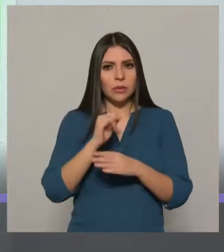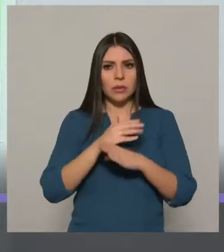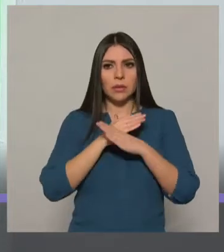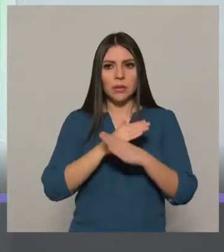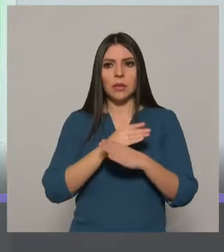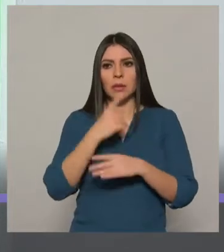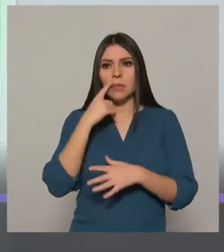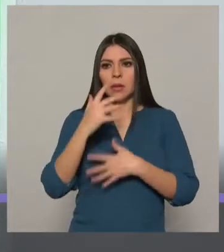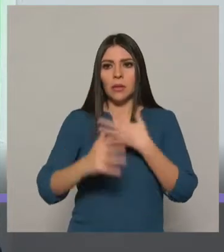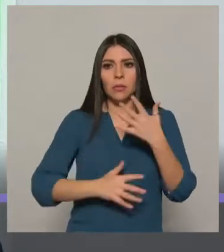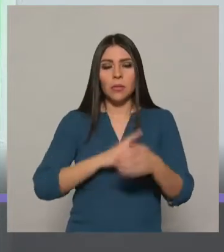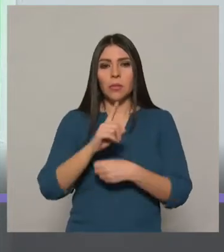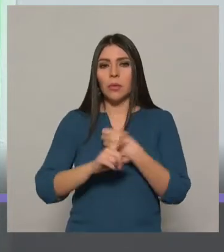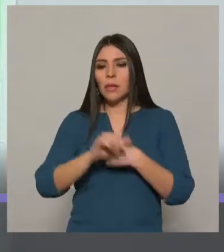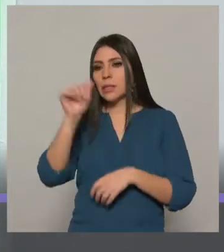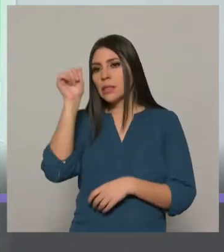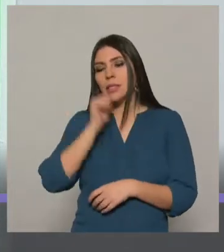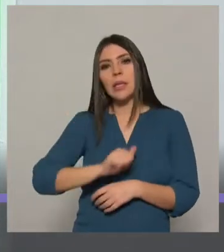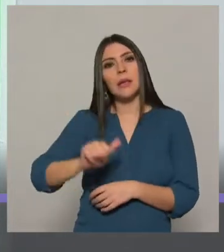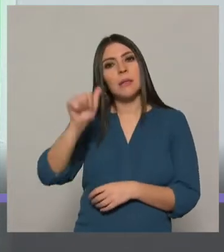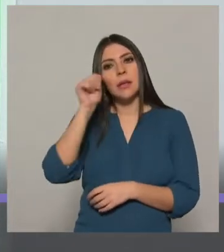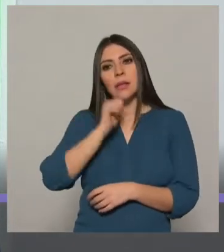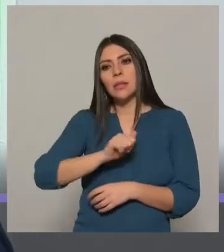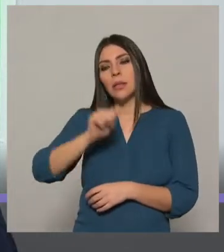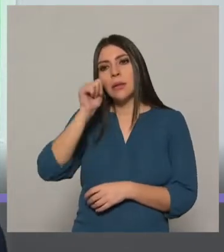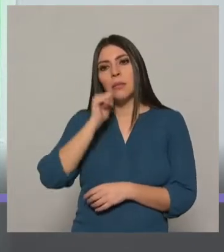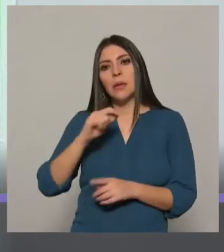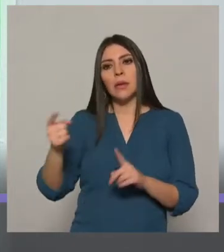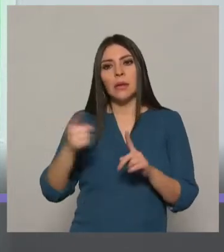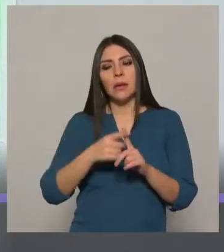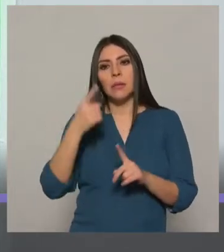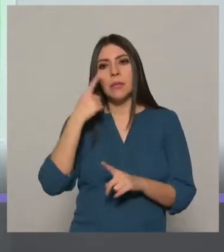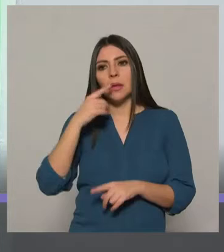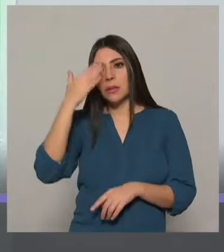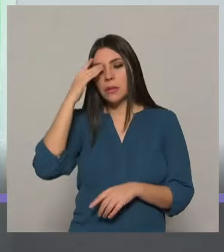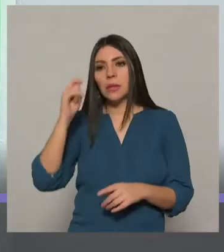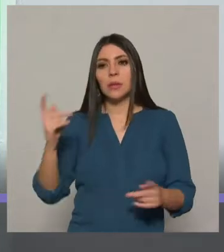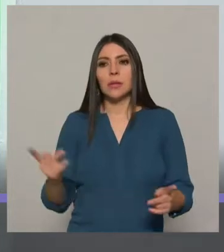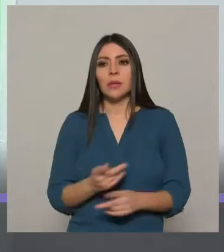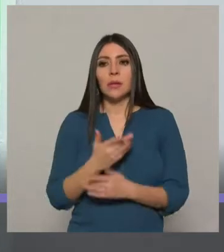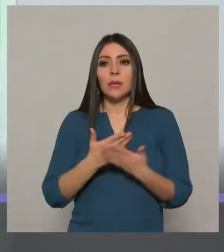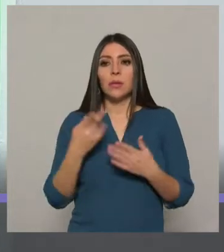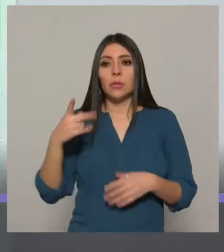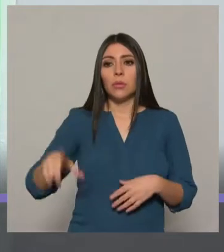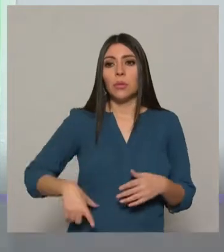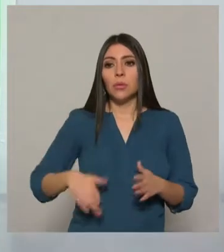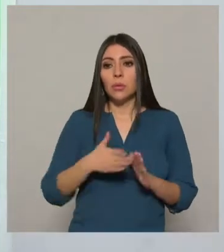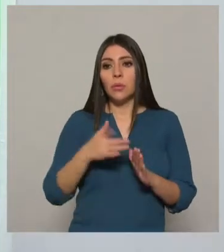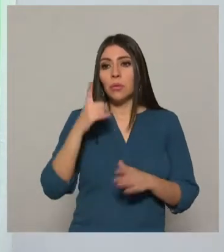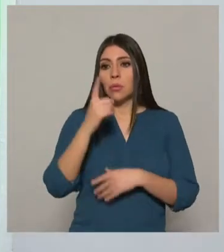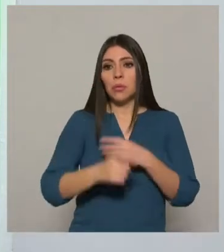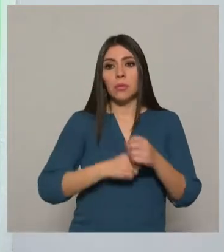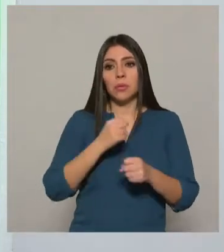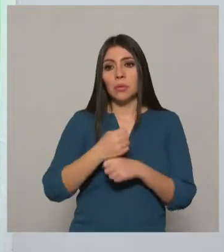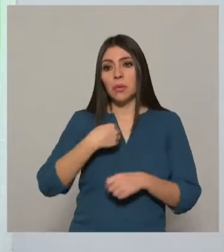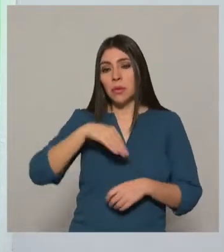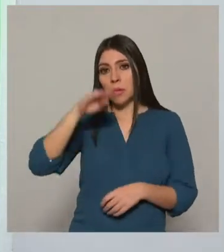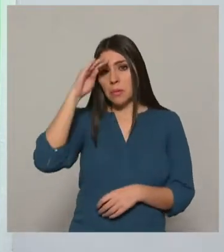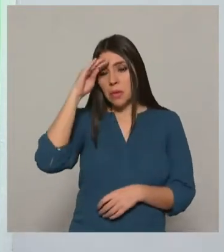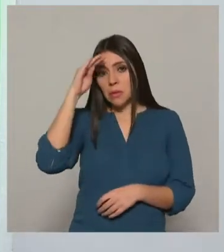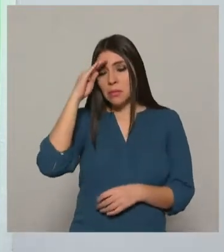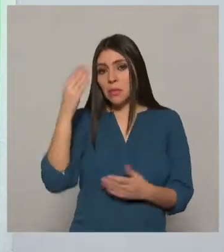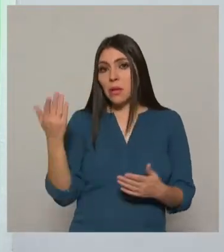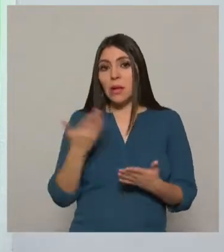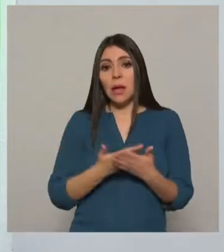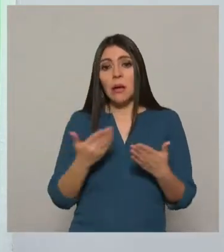prevención en desastres. Siempre estamos apostando a la reacción. Ya lleva un año el gobierno. Yo creo que ya no hay pretextos